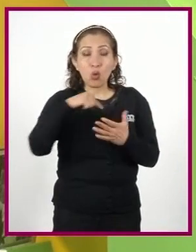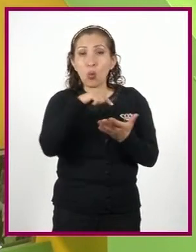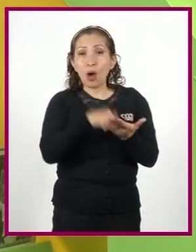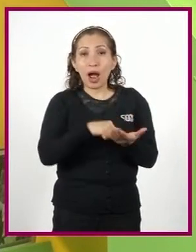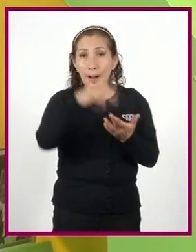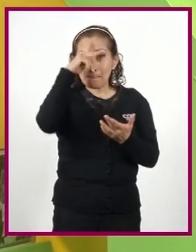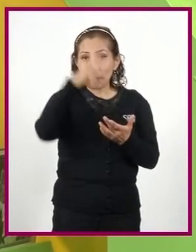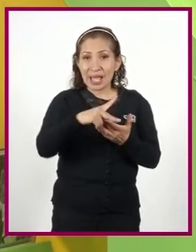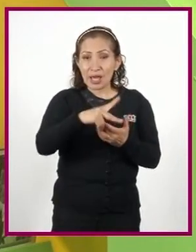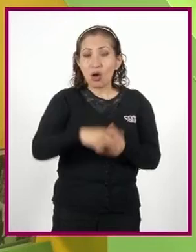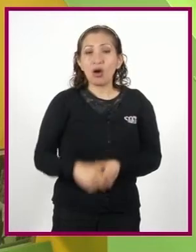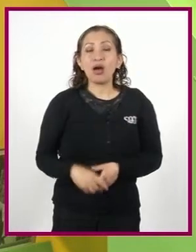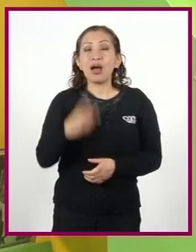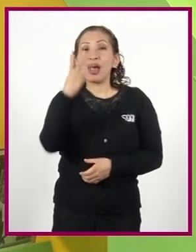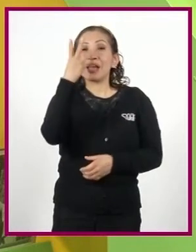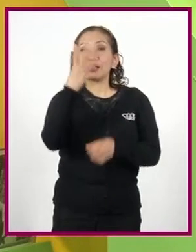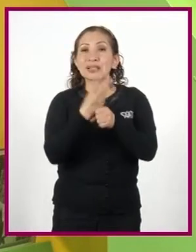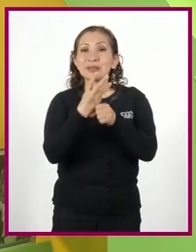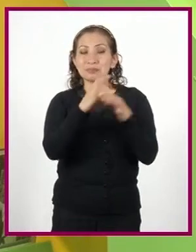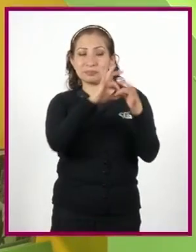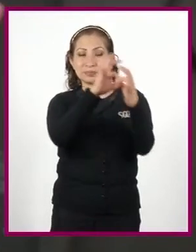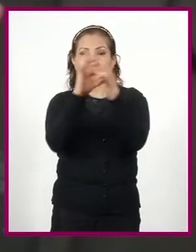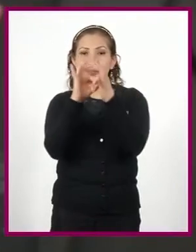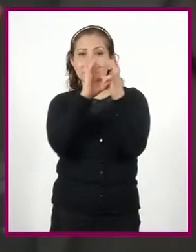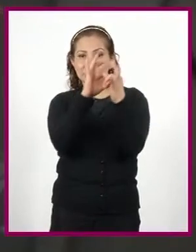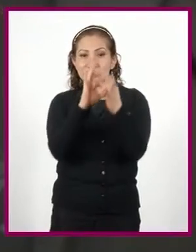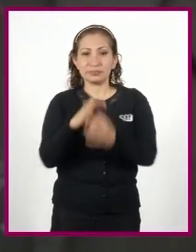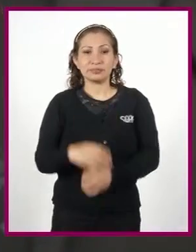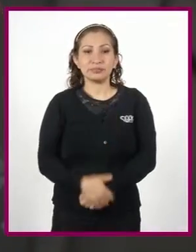México. Triple Alianza.